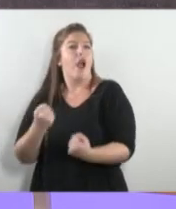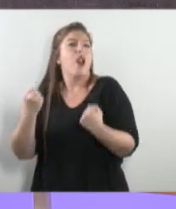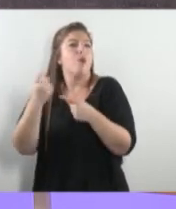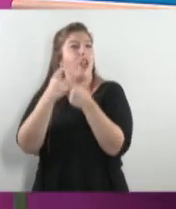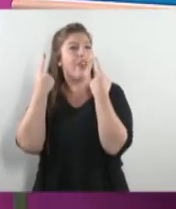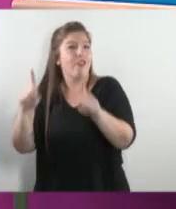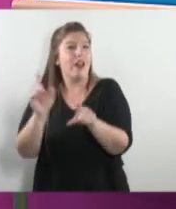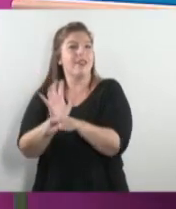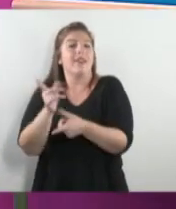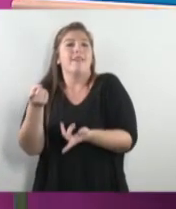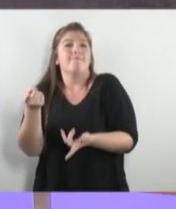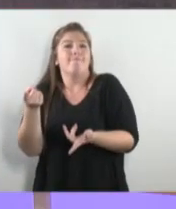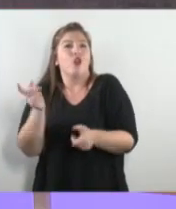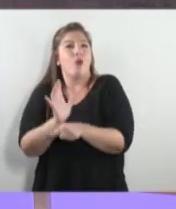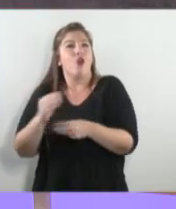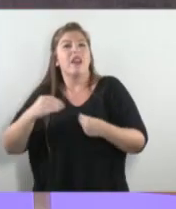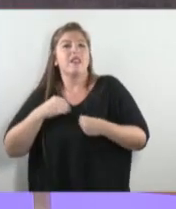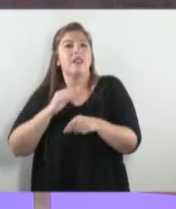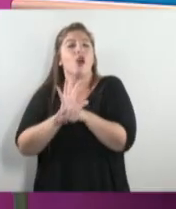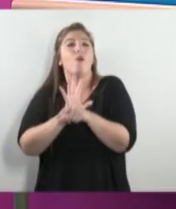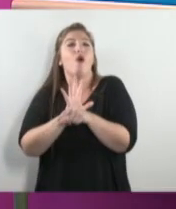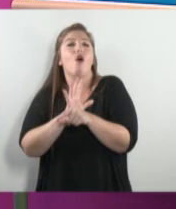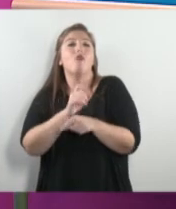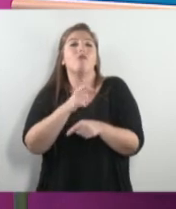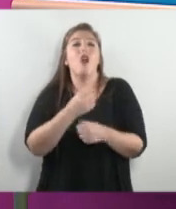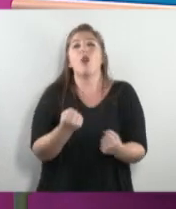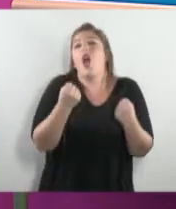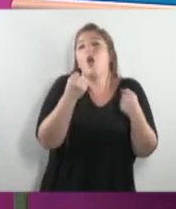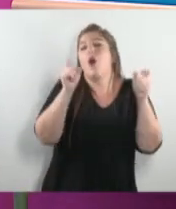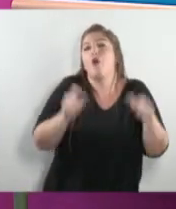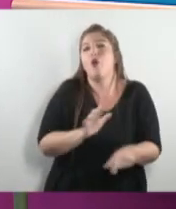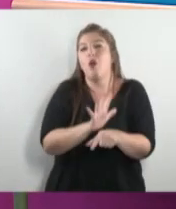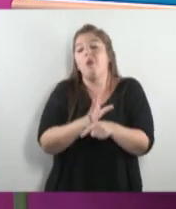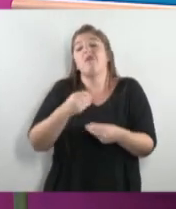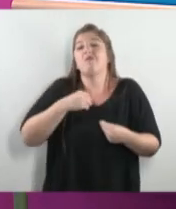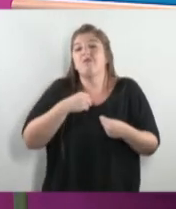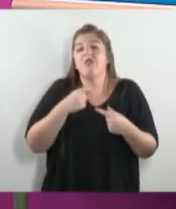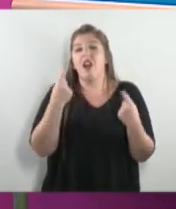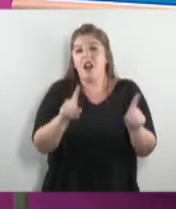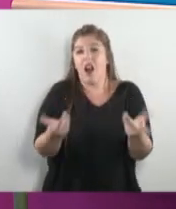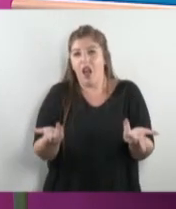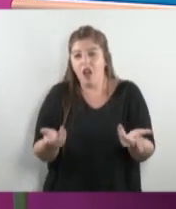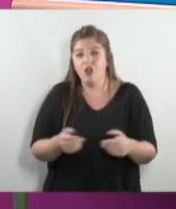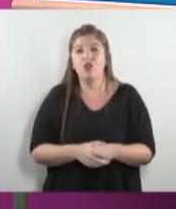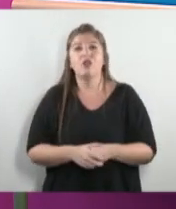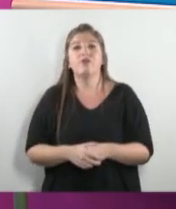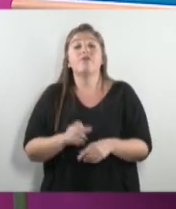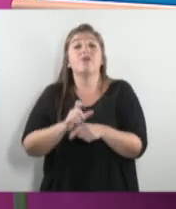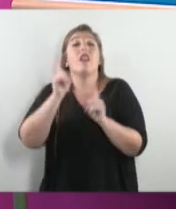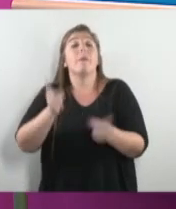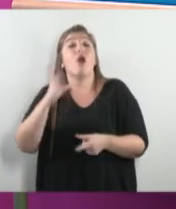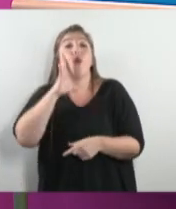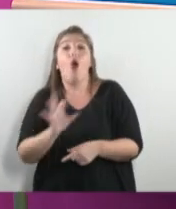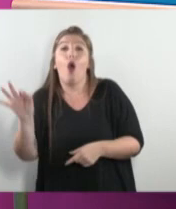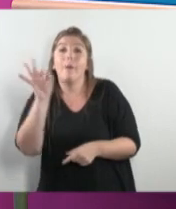siente cómodo, se siente también impostado a veces. Sí, además es forzar toda una lectura a que se adecue a